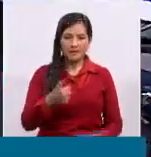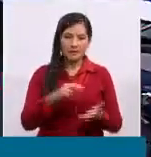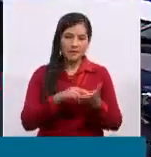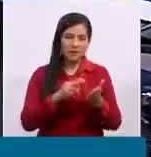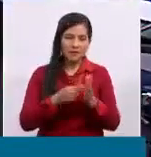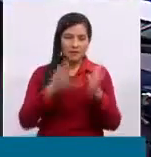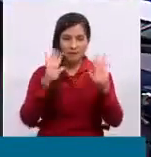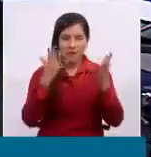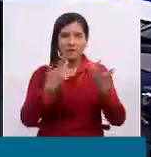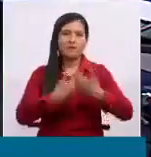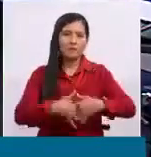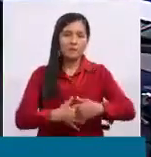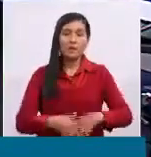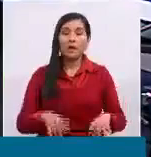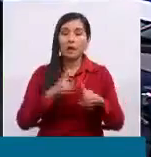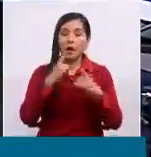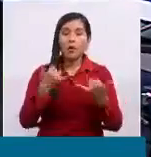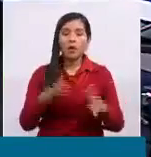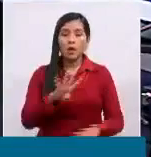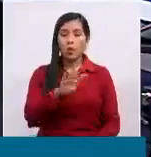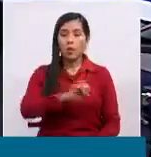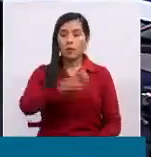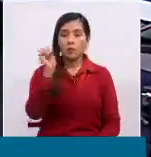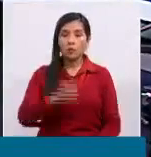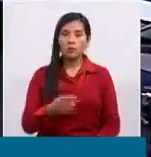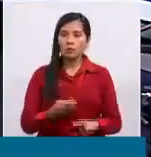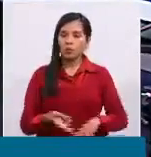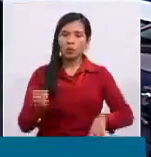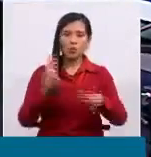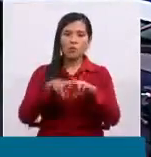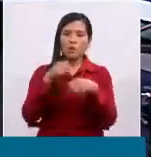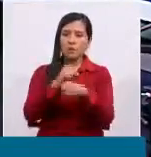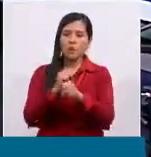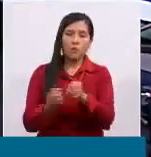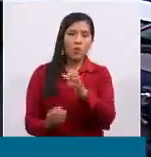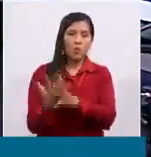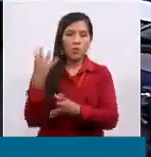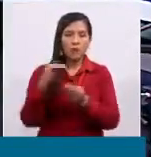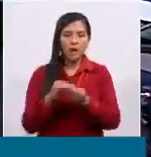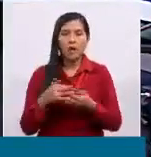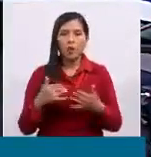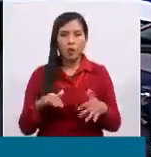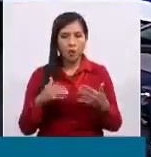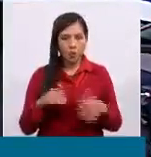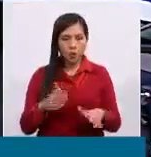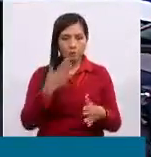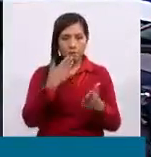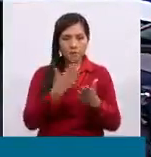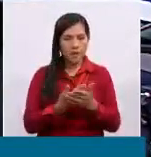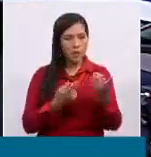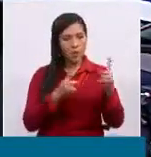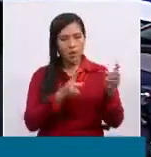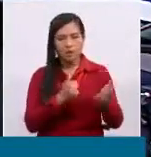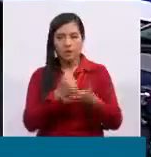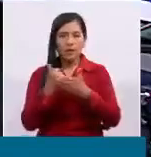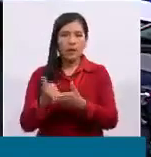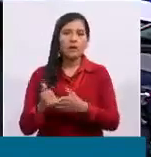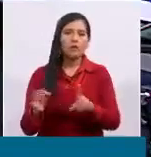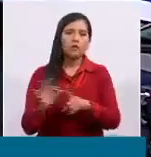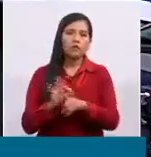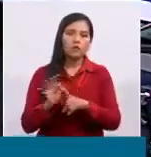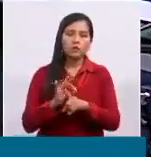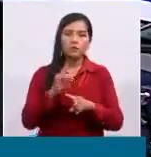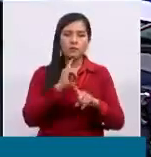43% de incremento de la producción, obviamente cuando todo ya esté en funcionamiento, y va a ser